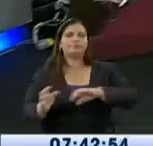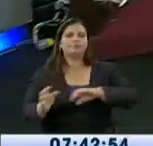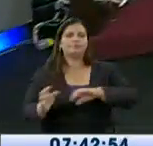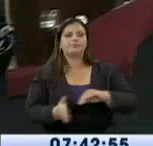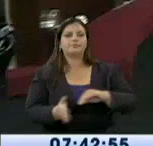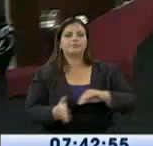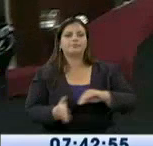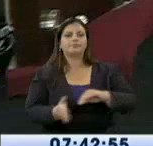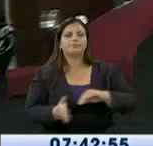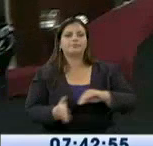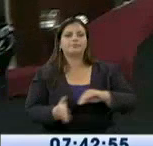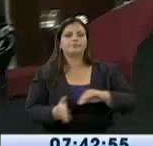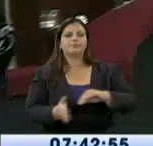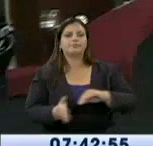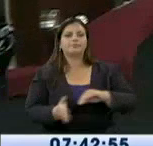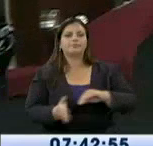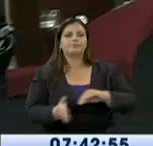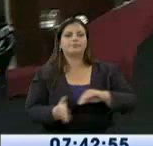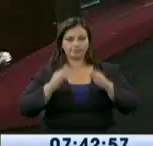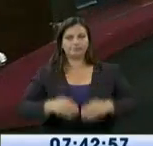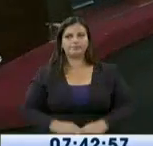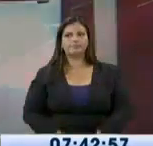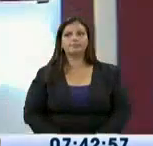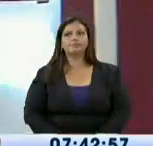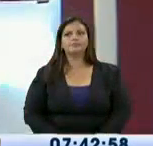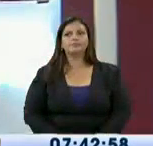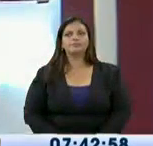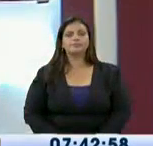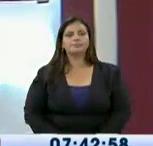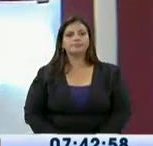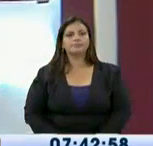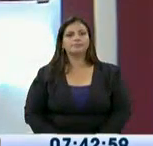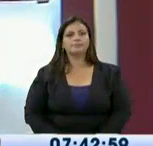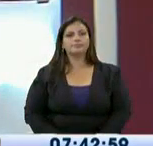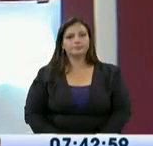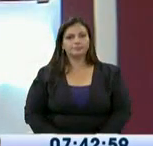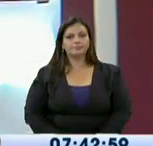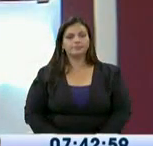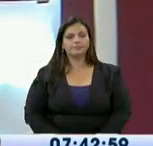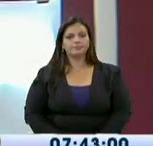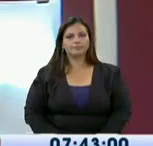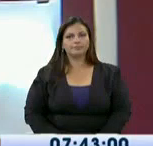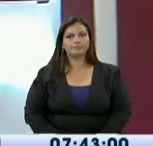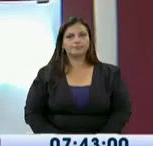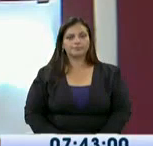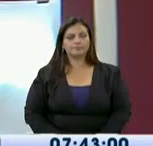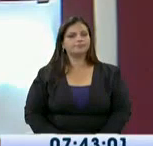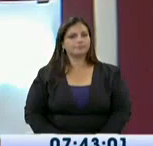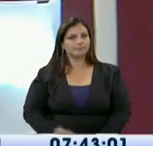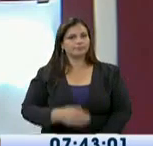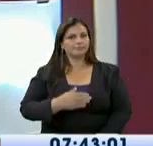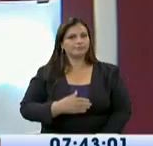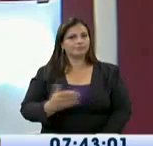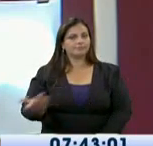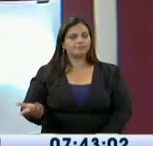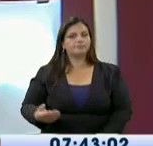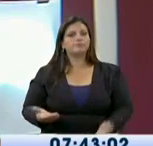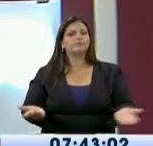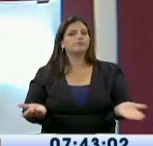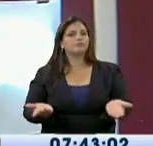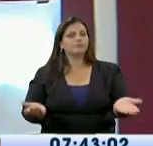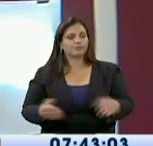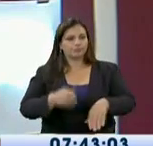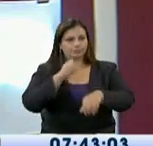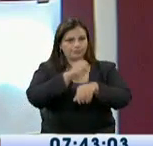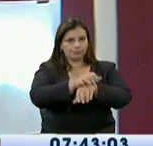Bueno, pongan atención a la siguiente nota que es digna de ser imitada incluso. Una muy buena iniciativa en un cantón de la provincia de